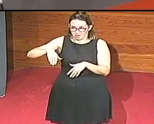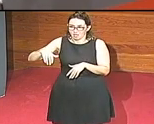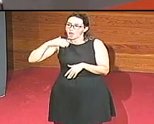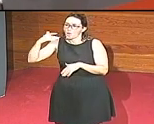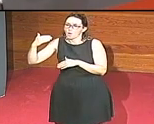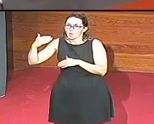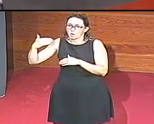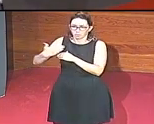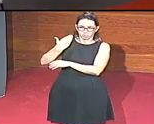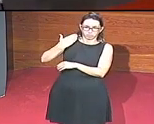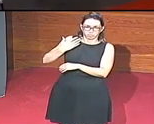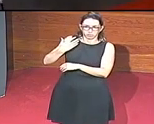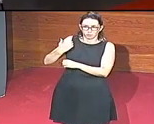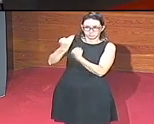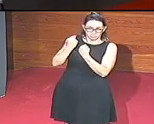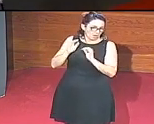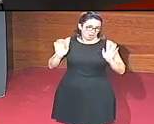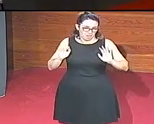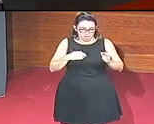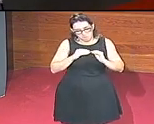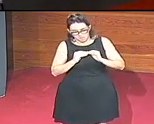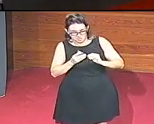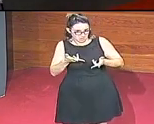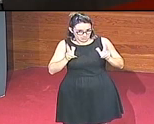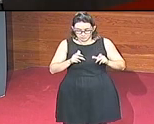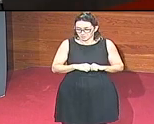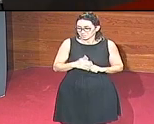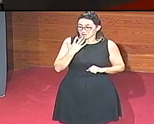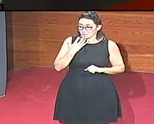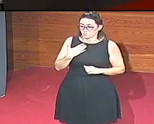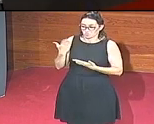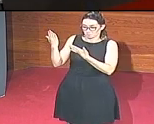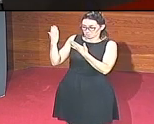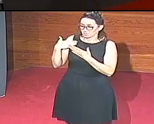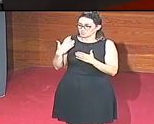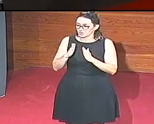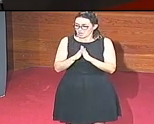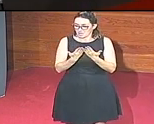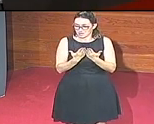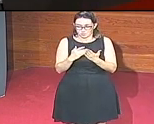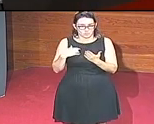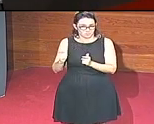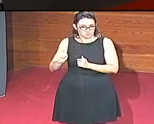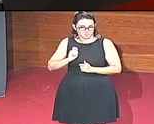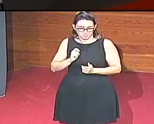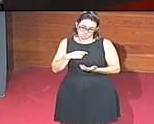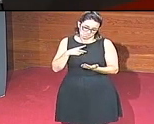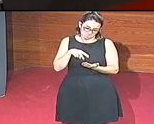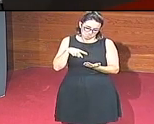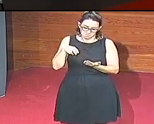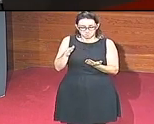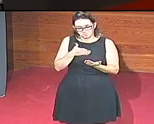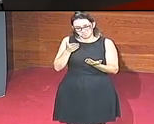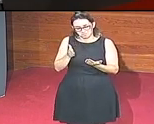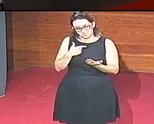medio entonces por ejemplo yo me leo este libro que más regalado y dijo for the ground